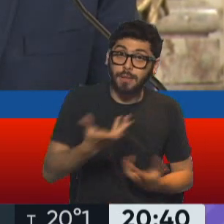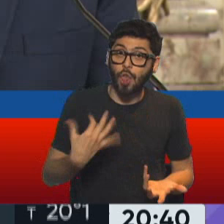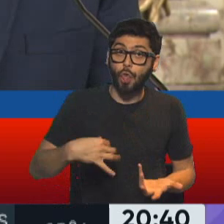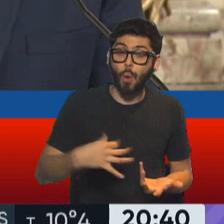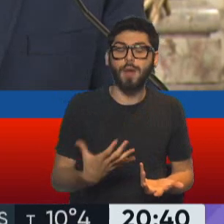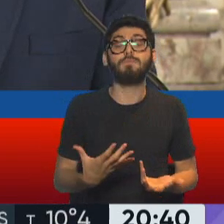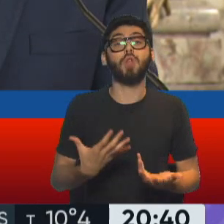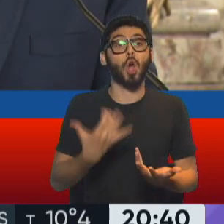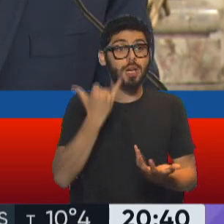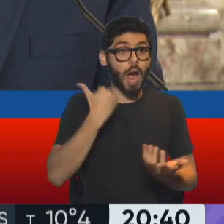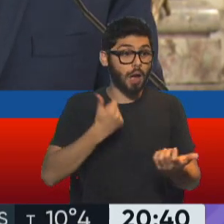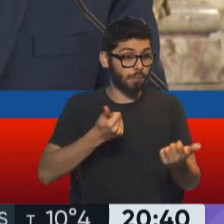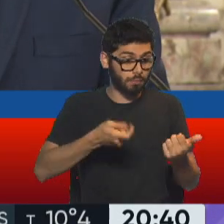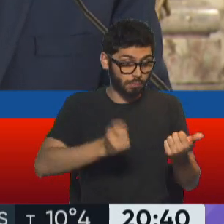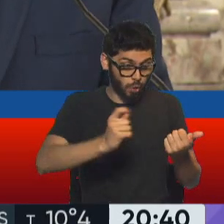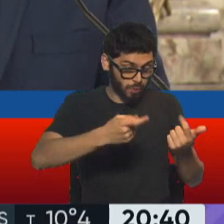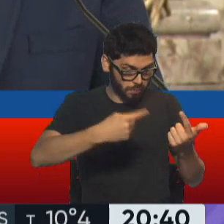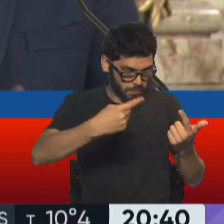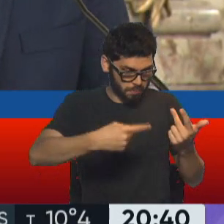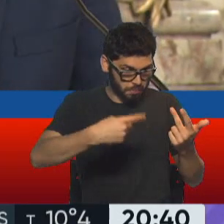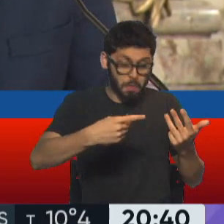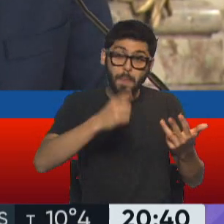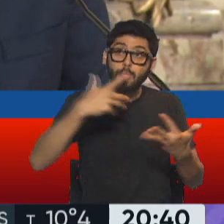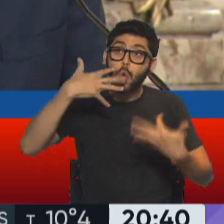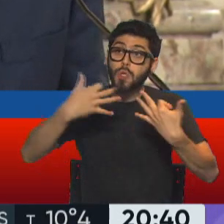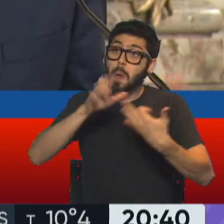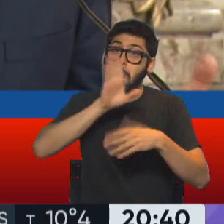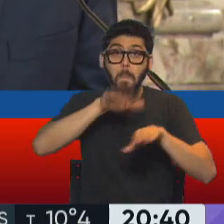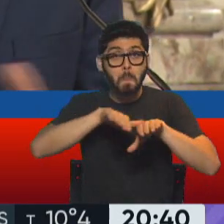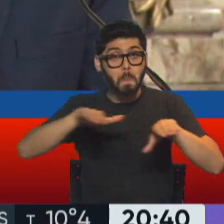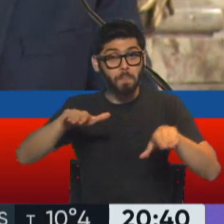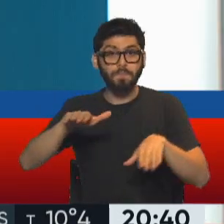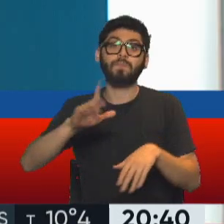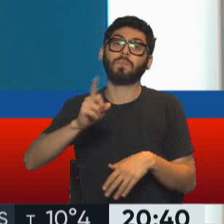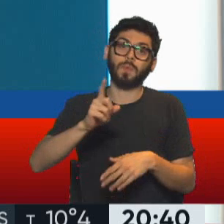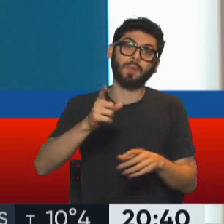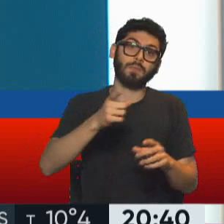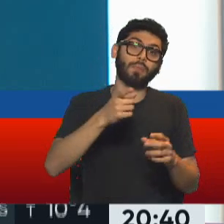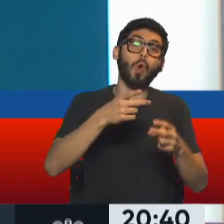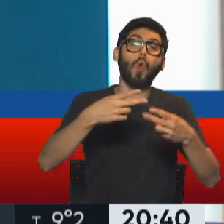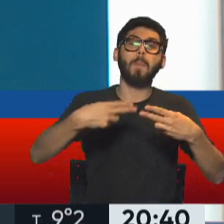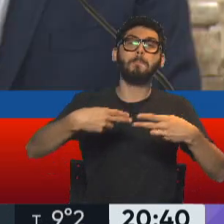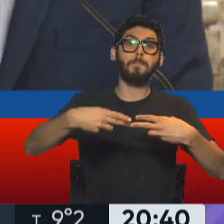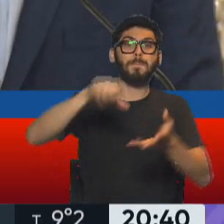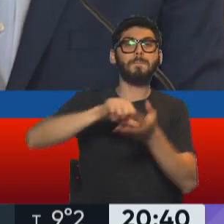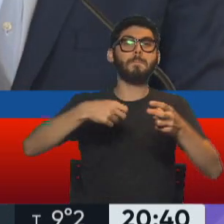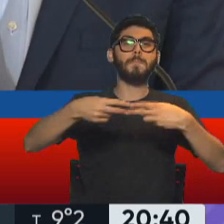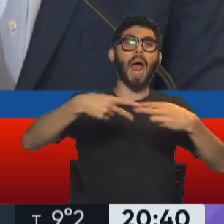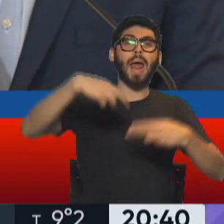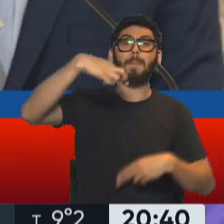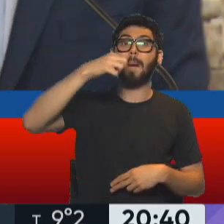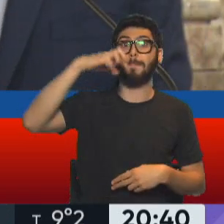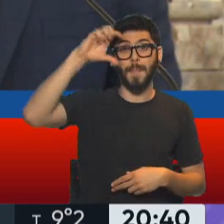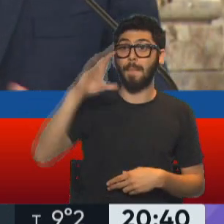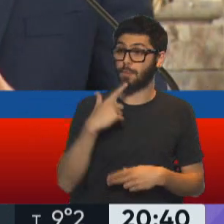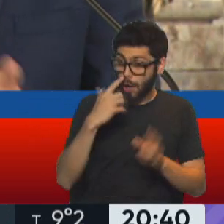unas seguidillas de causas en las que la justicia definitivamente está planchada. No sé, pienso en este Panama momento... Papers. Panama Papers, bueno, no hubo resolución